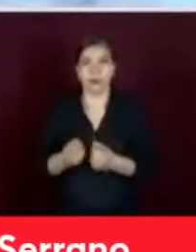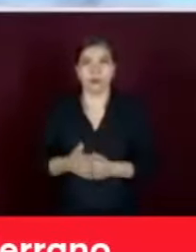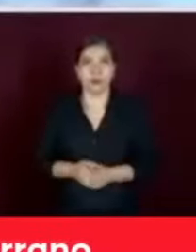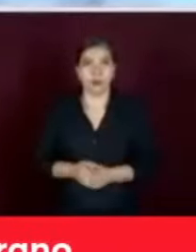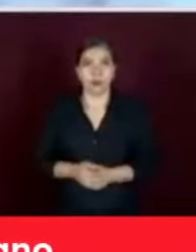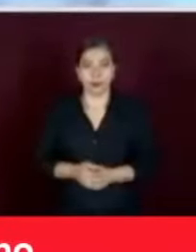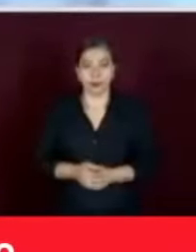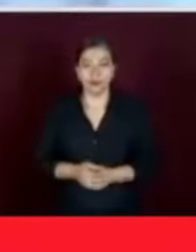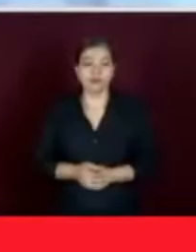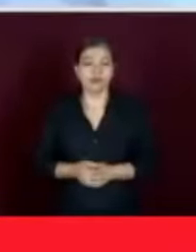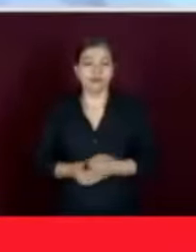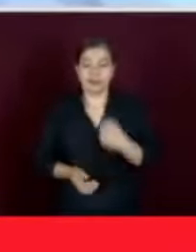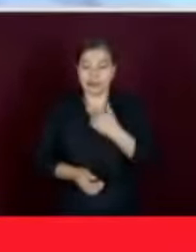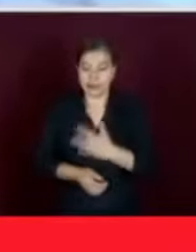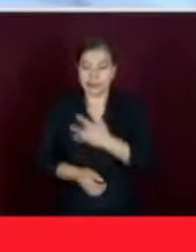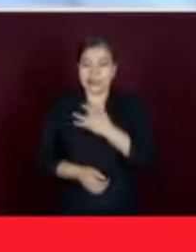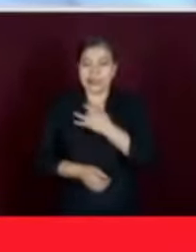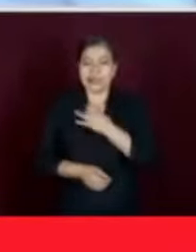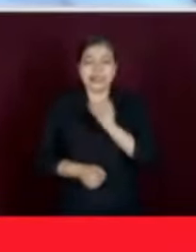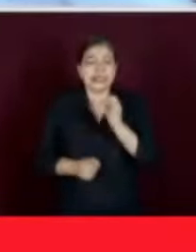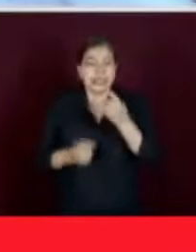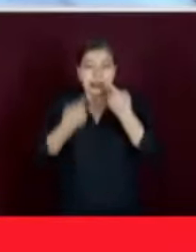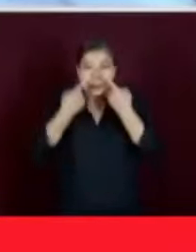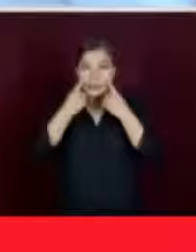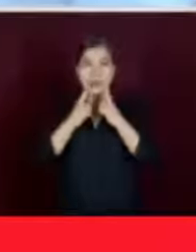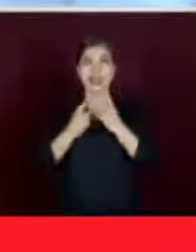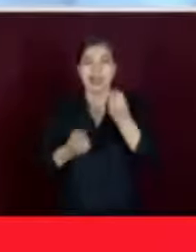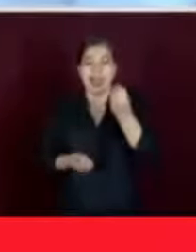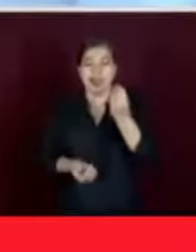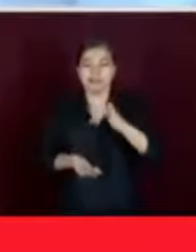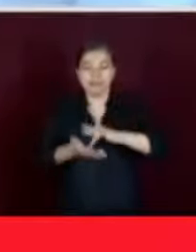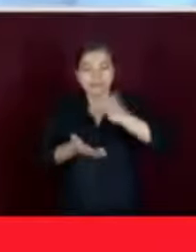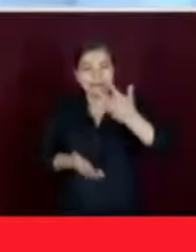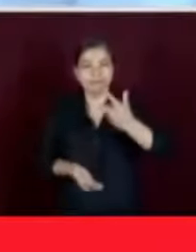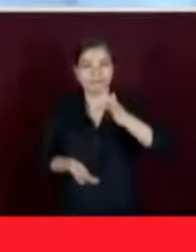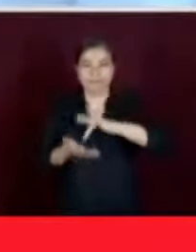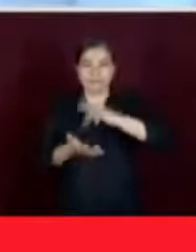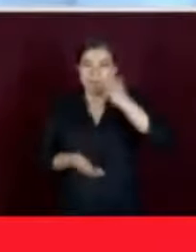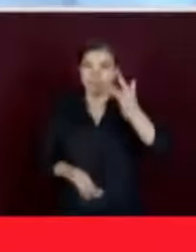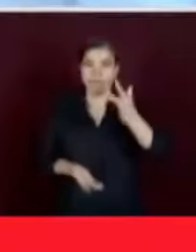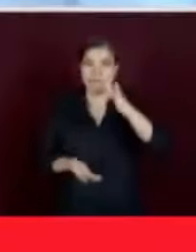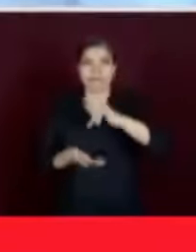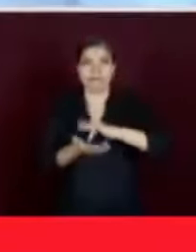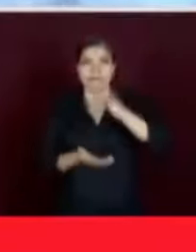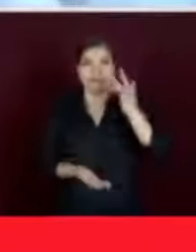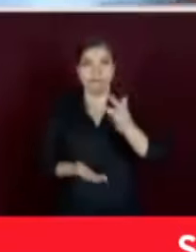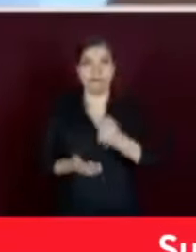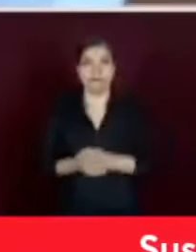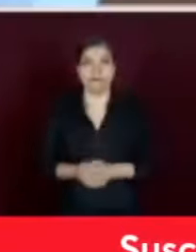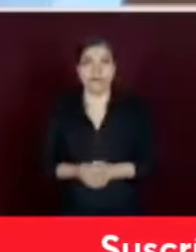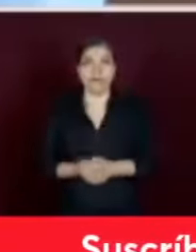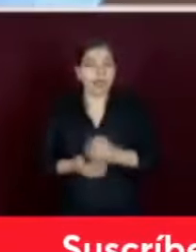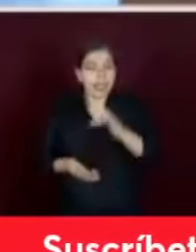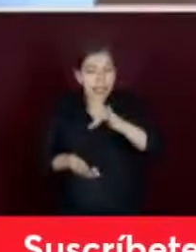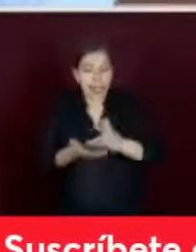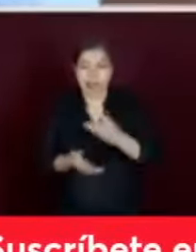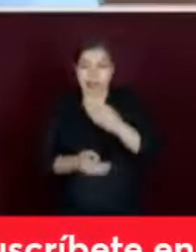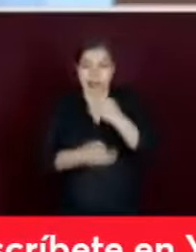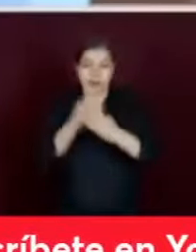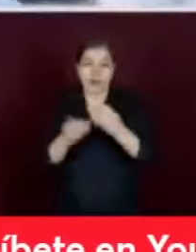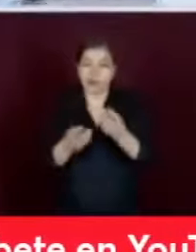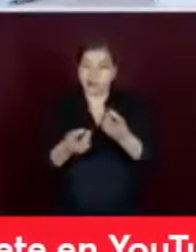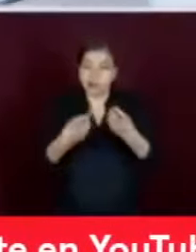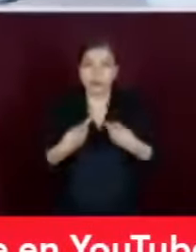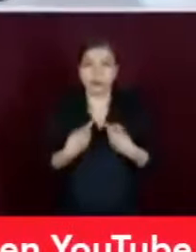las lágrimas. Gracias, gracias, gracias por tanto.